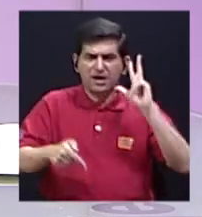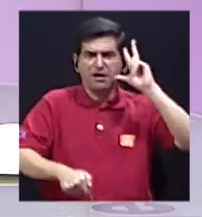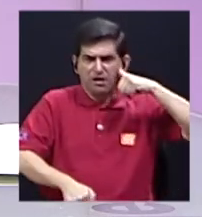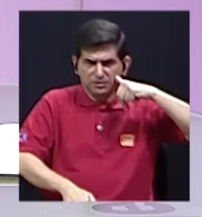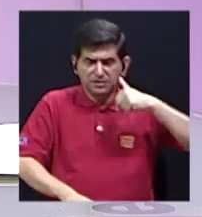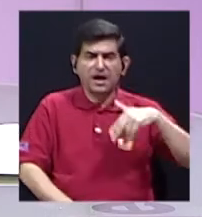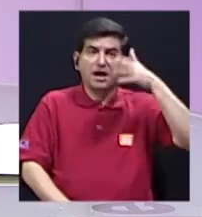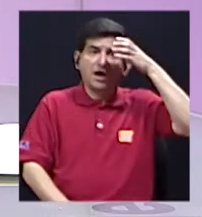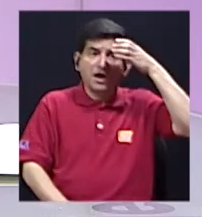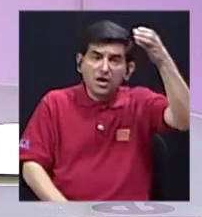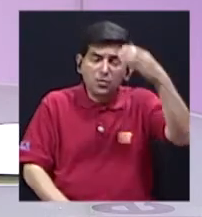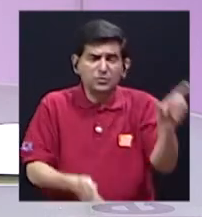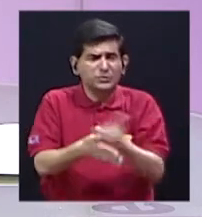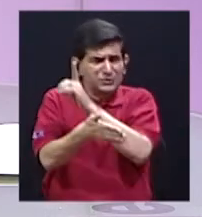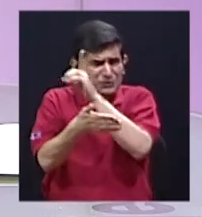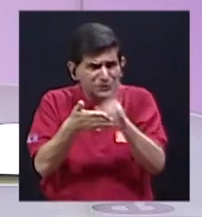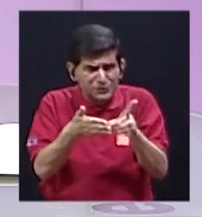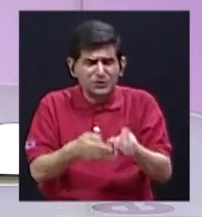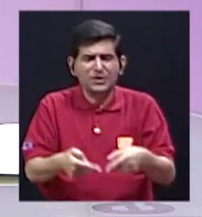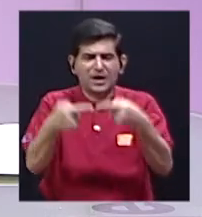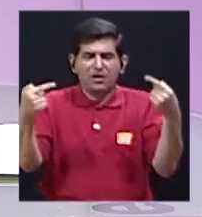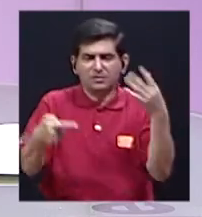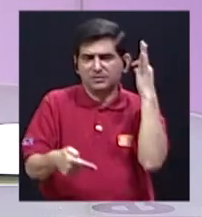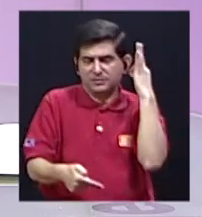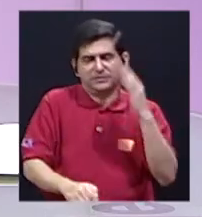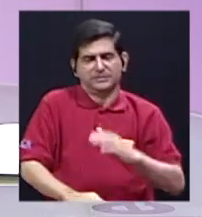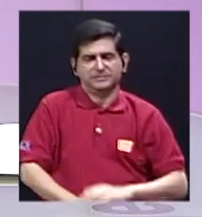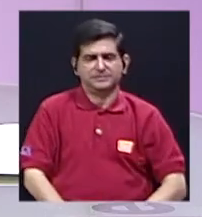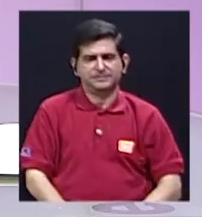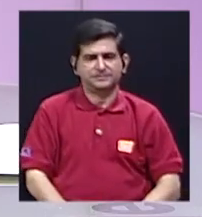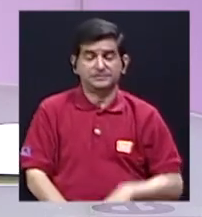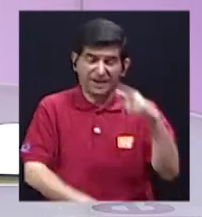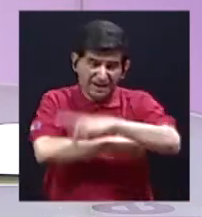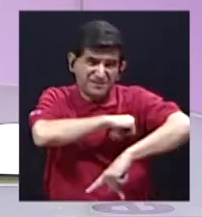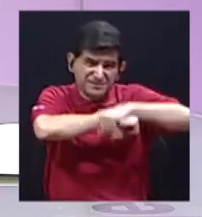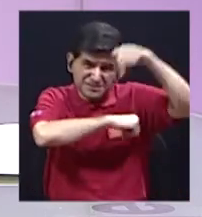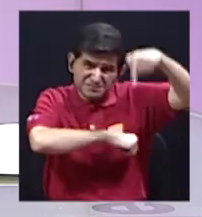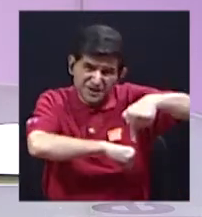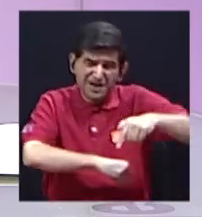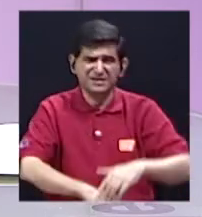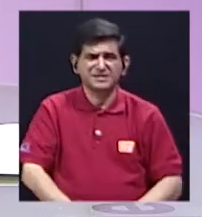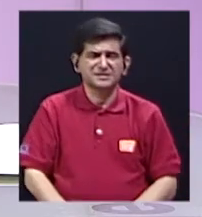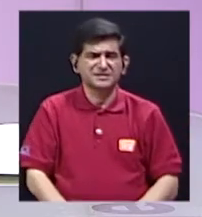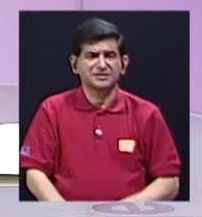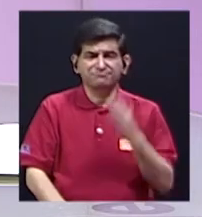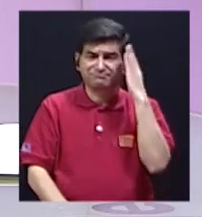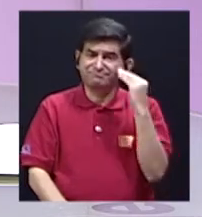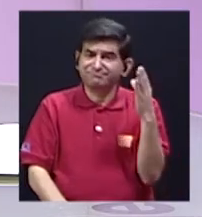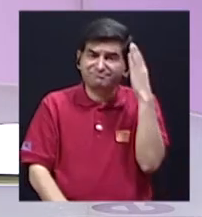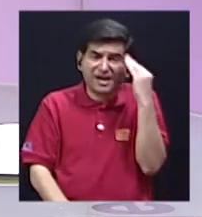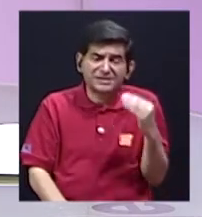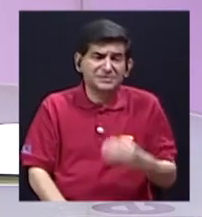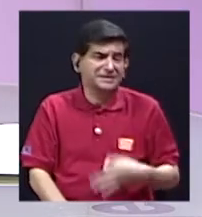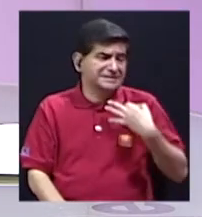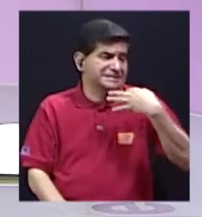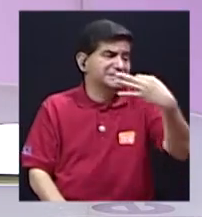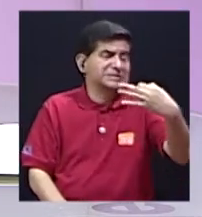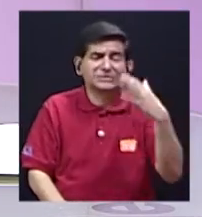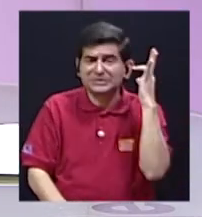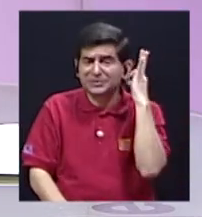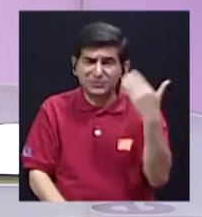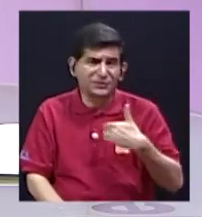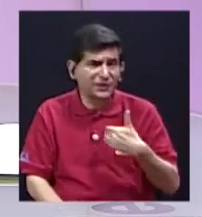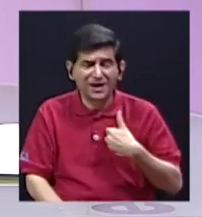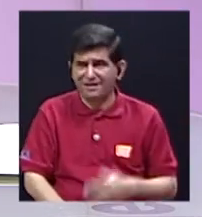cultura de discriminación contra las mujeres este país y lo vivimos todos los días las mujeres